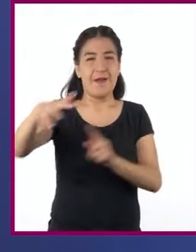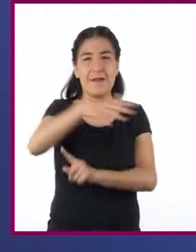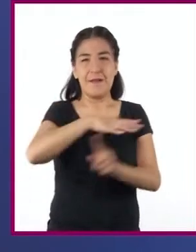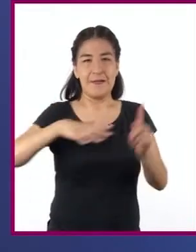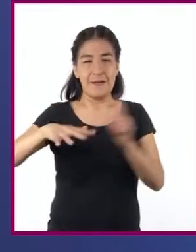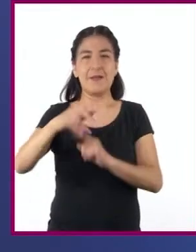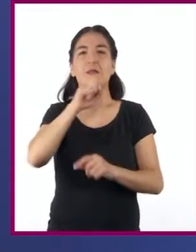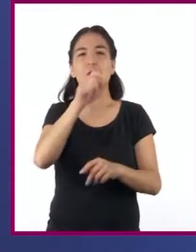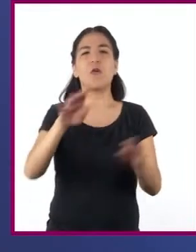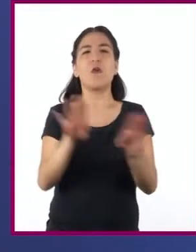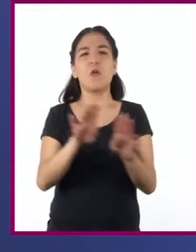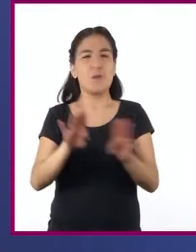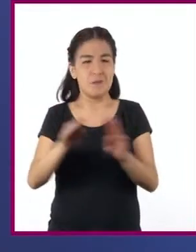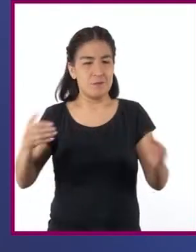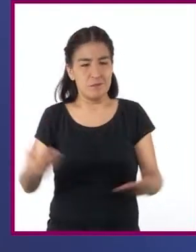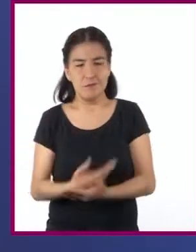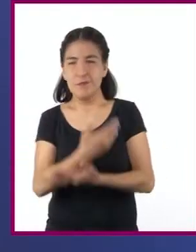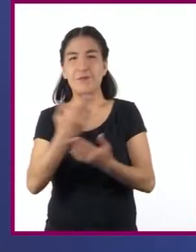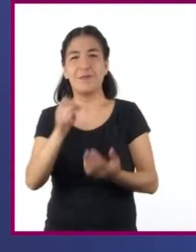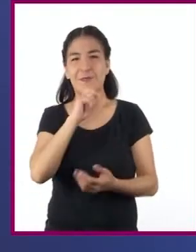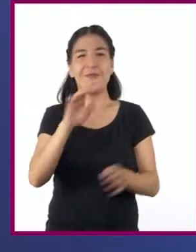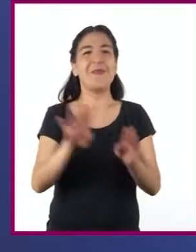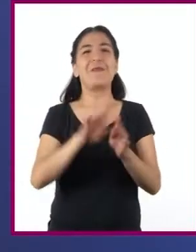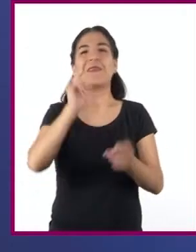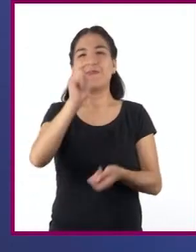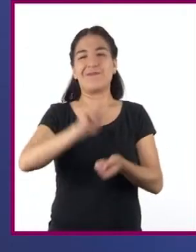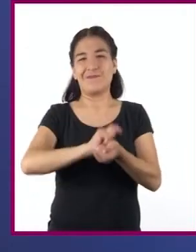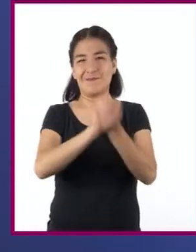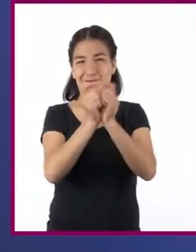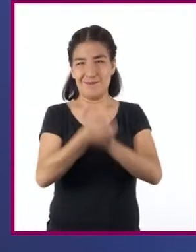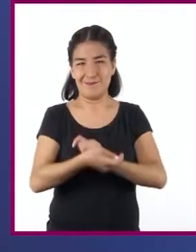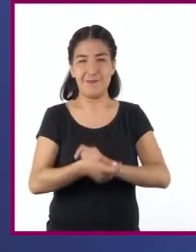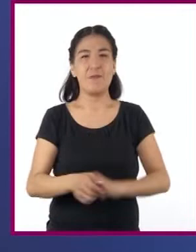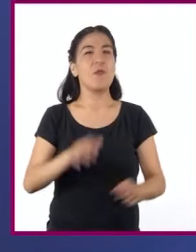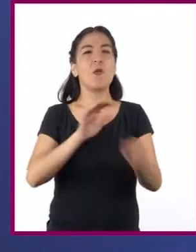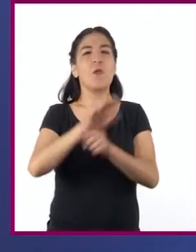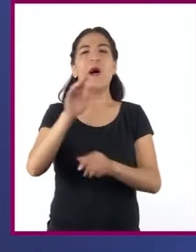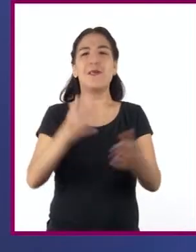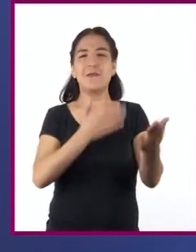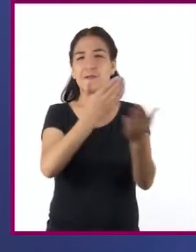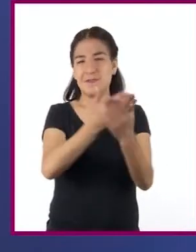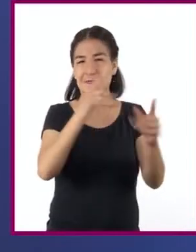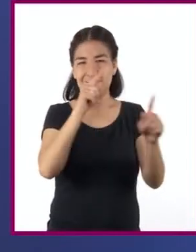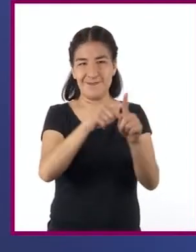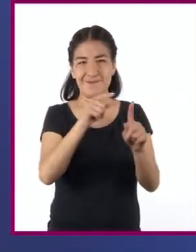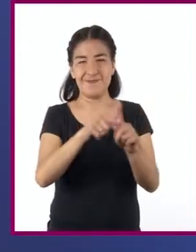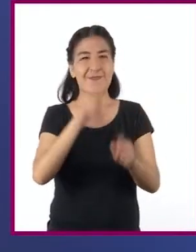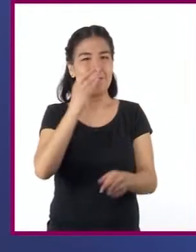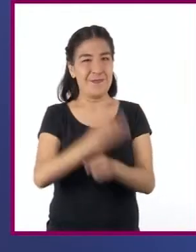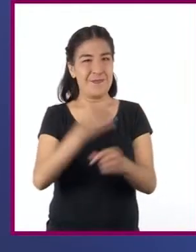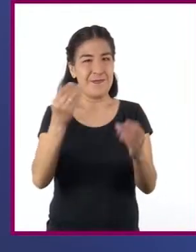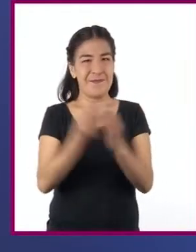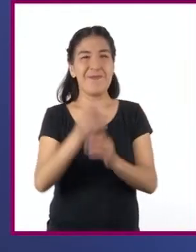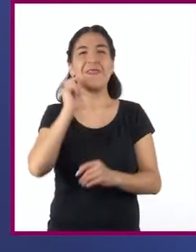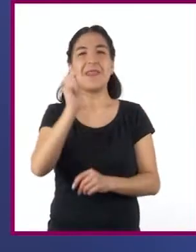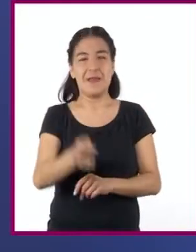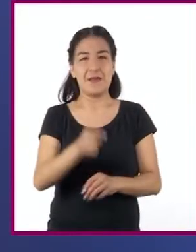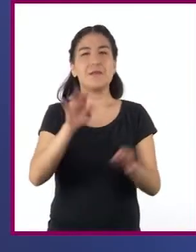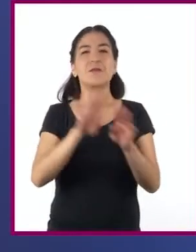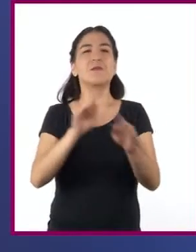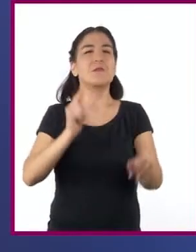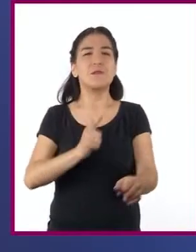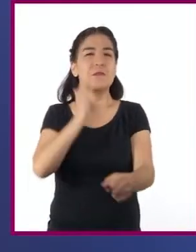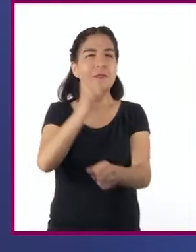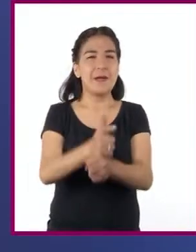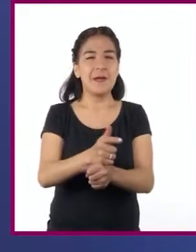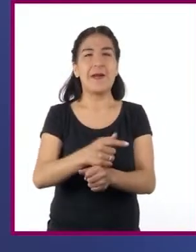e identifica que son resultado de la evolución. El propósito específico de esta sesión es identificar